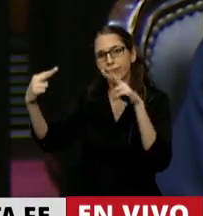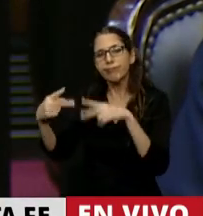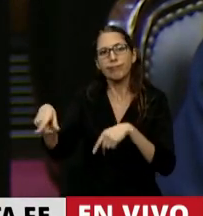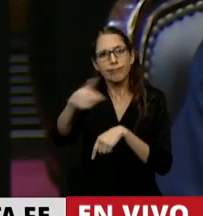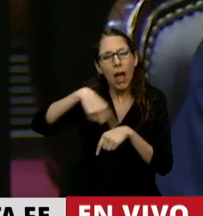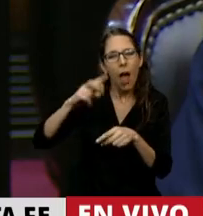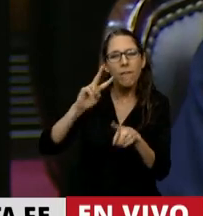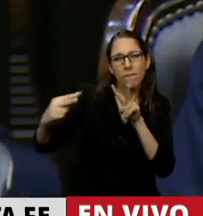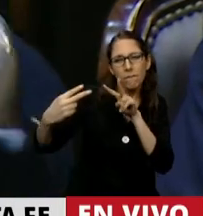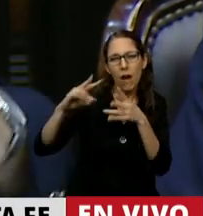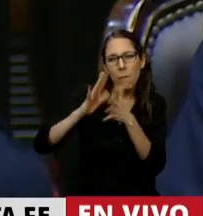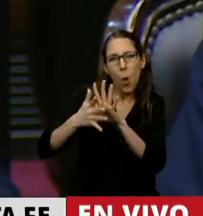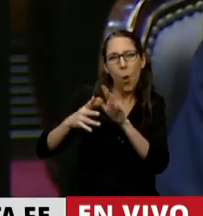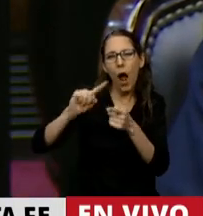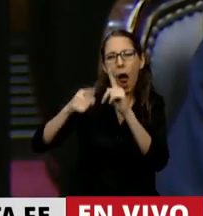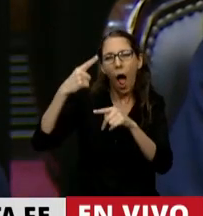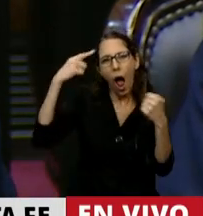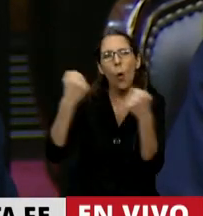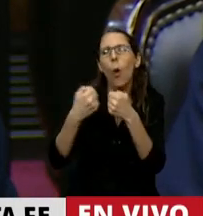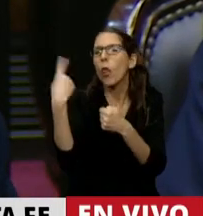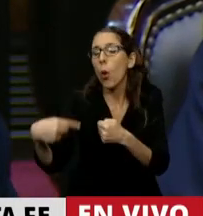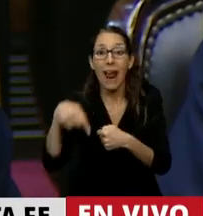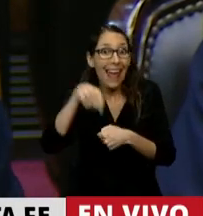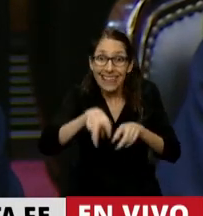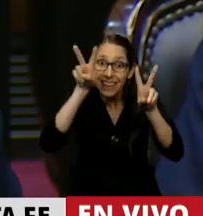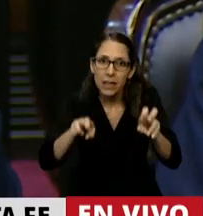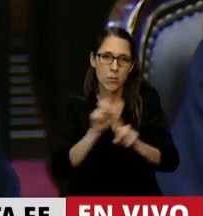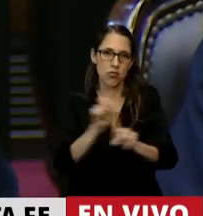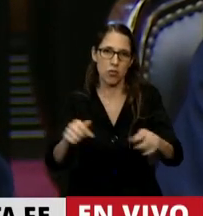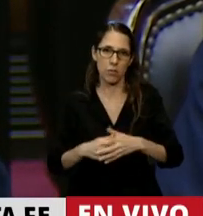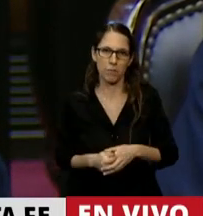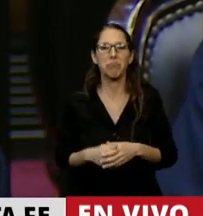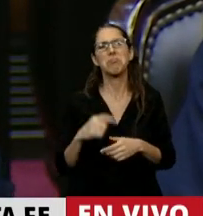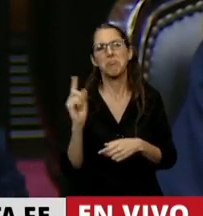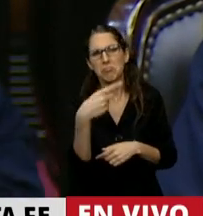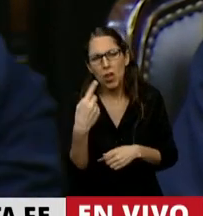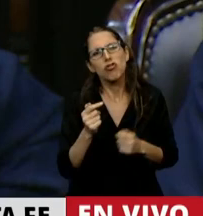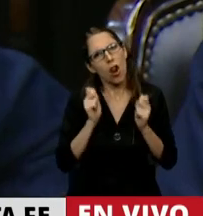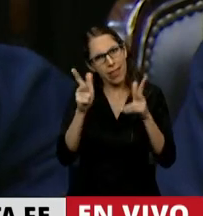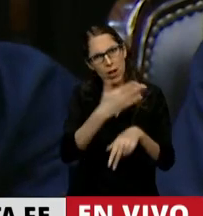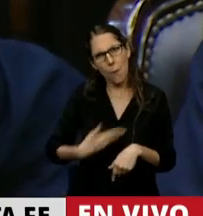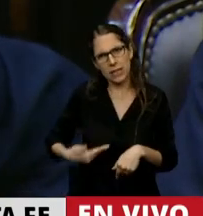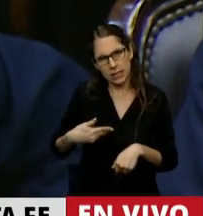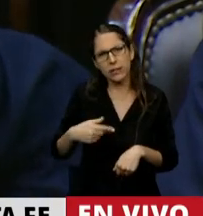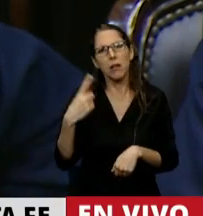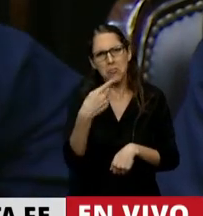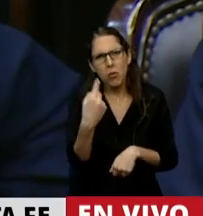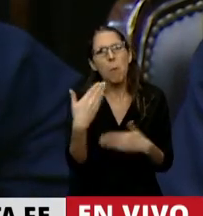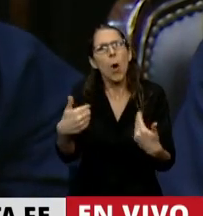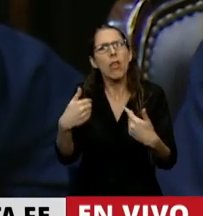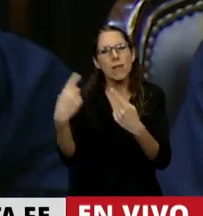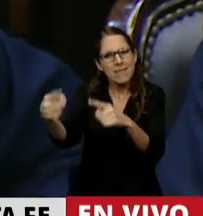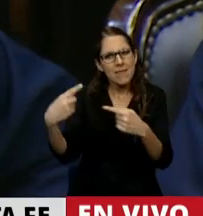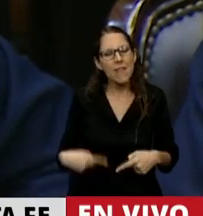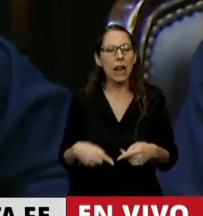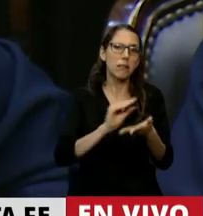los puntos que podemos coincidir, no en esto. Porque yo le digo que podemos tener diferencias, presidente, en esto, con todo, con los